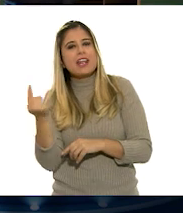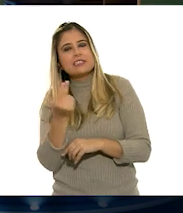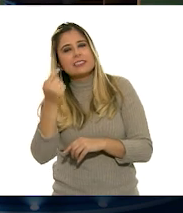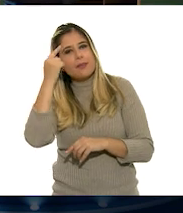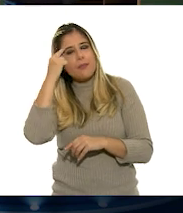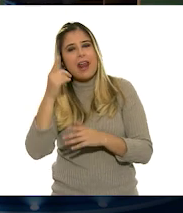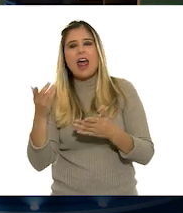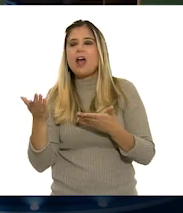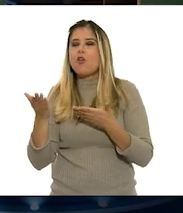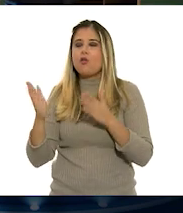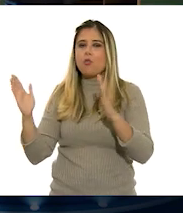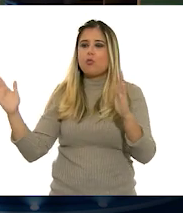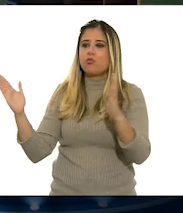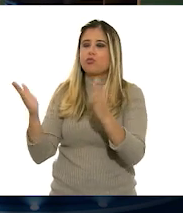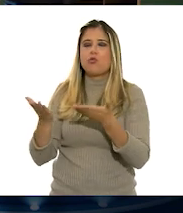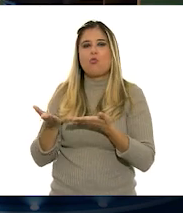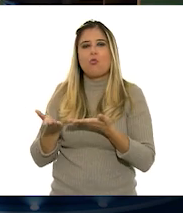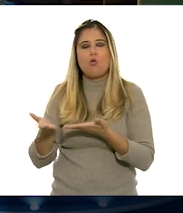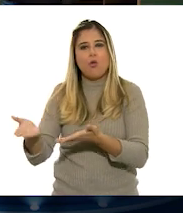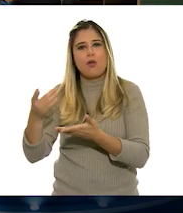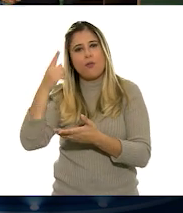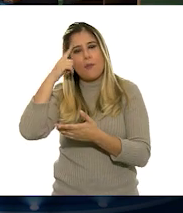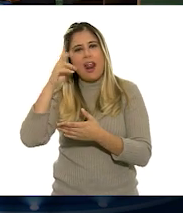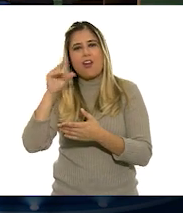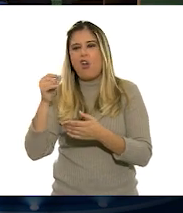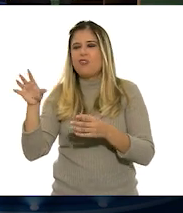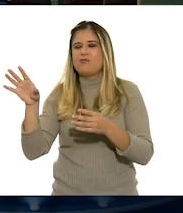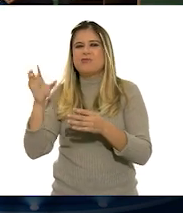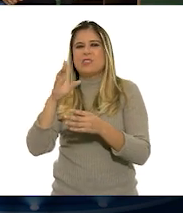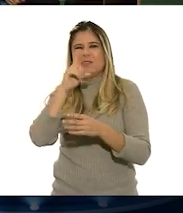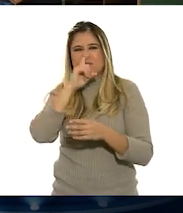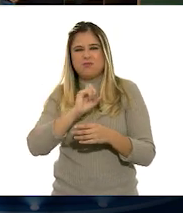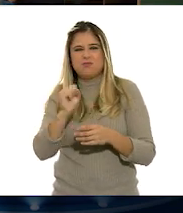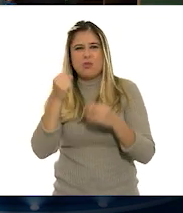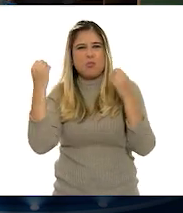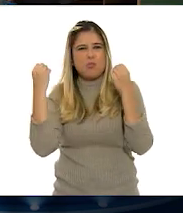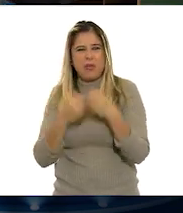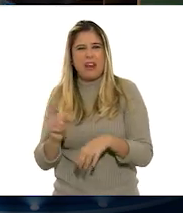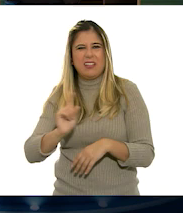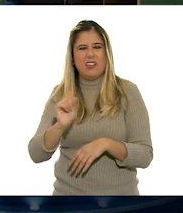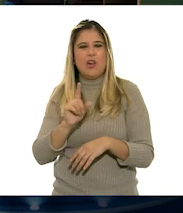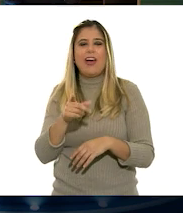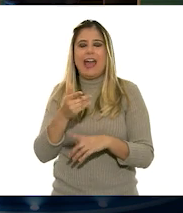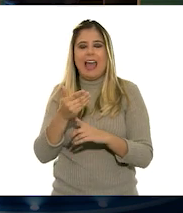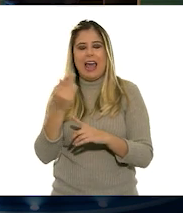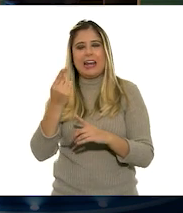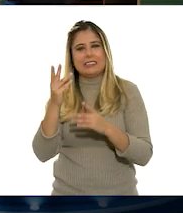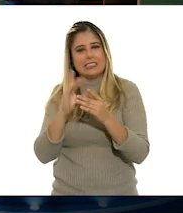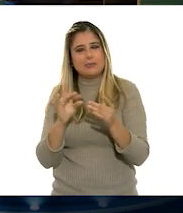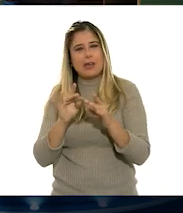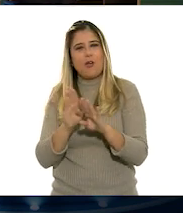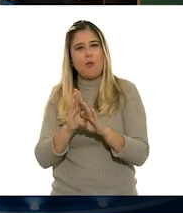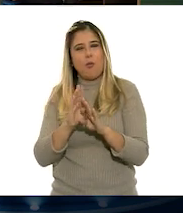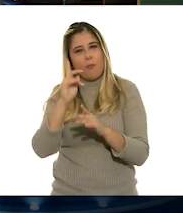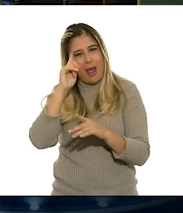estar en un horno para que su superficie quede libre de microorganismos y sea inocuo para el consumo humano. Ah, muy bien.